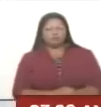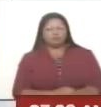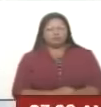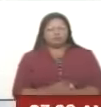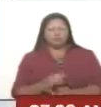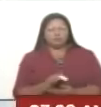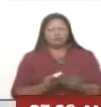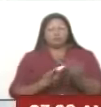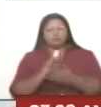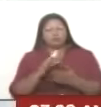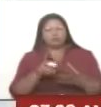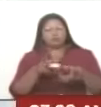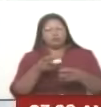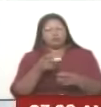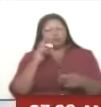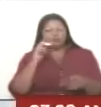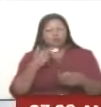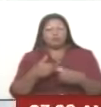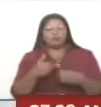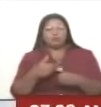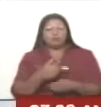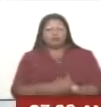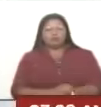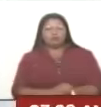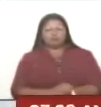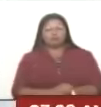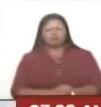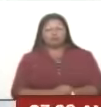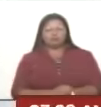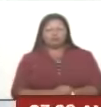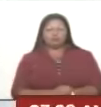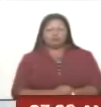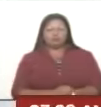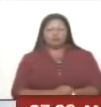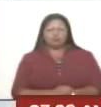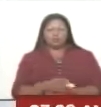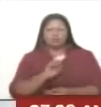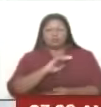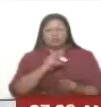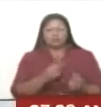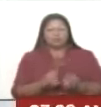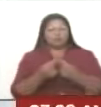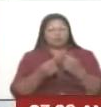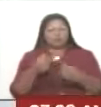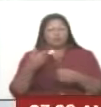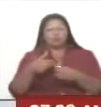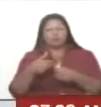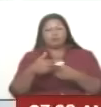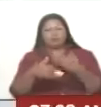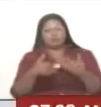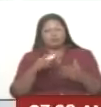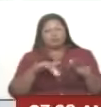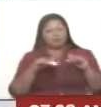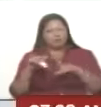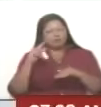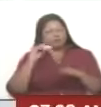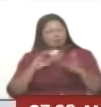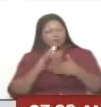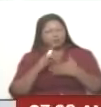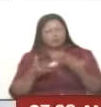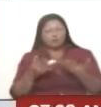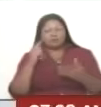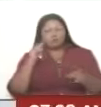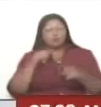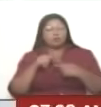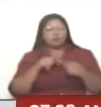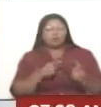es el ingreso petrolero. Esta es una economía petrolera. Esta es una economía petrolera y la variable fundamental que determina el desempeño de